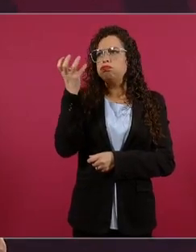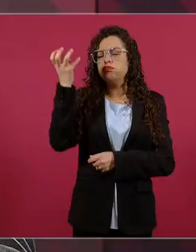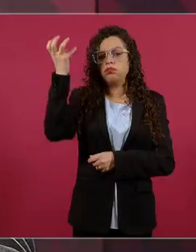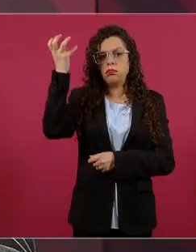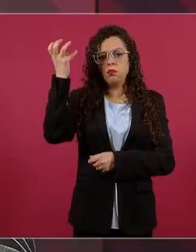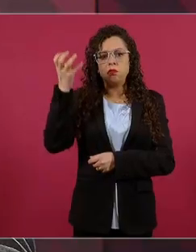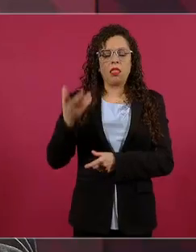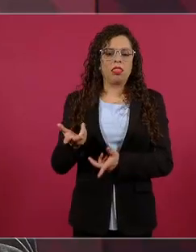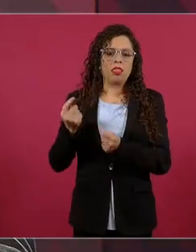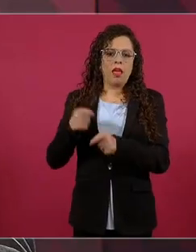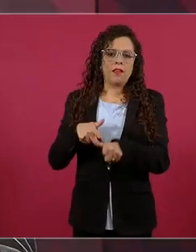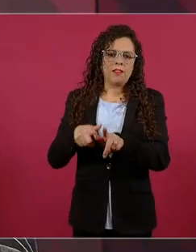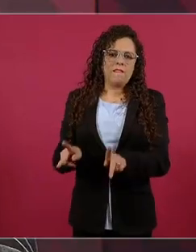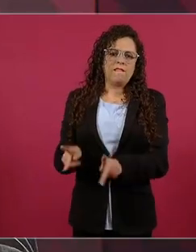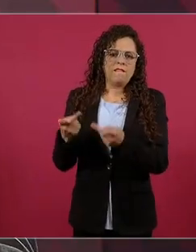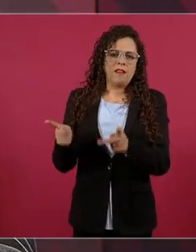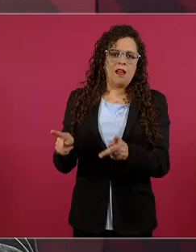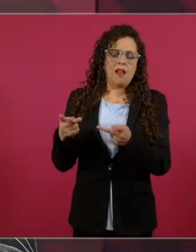continuar